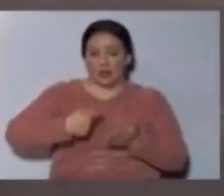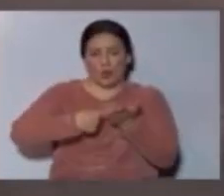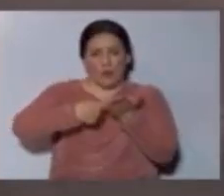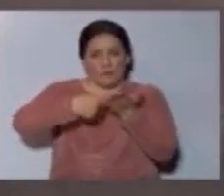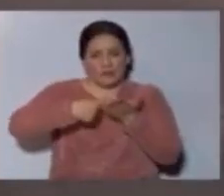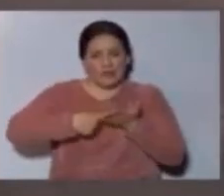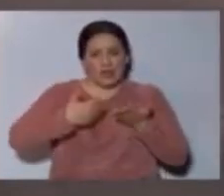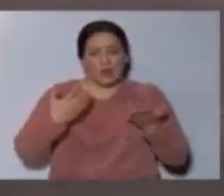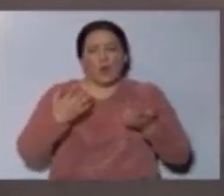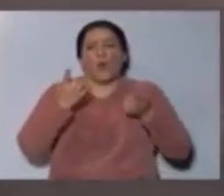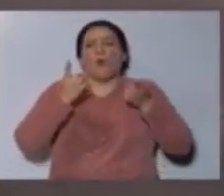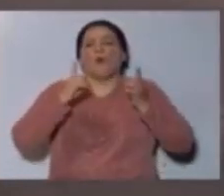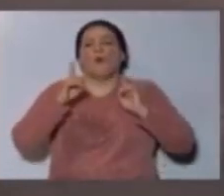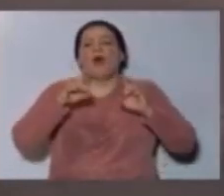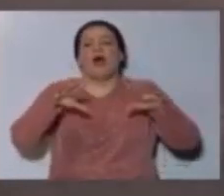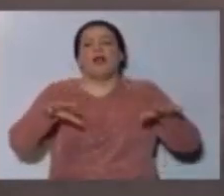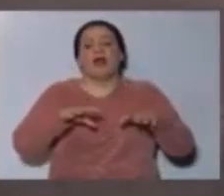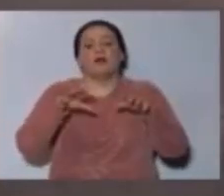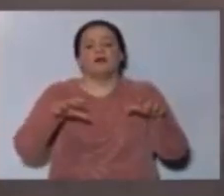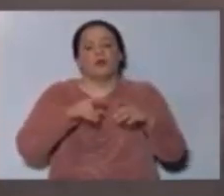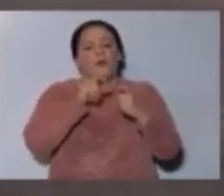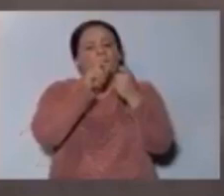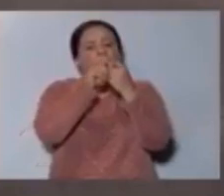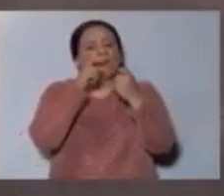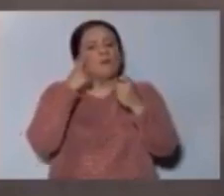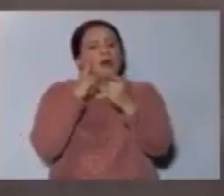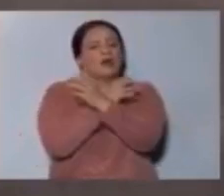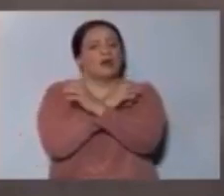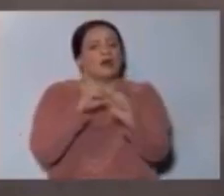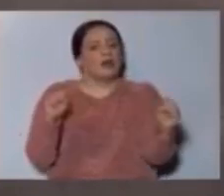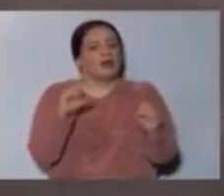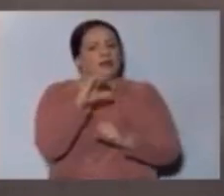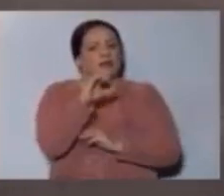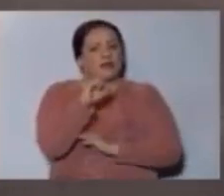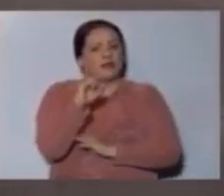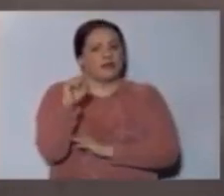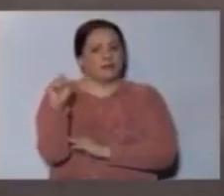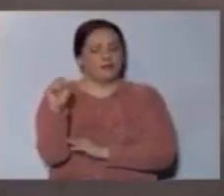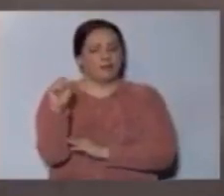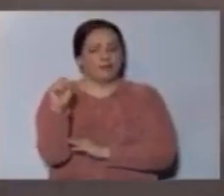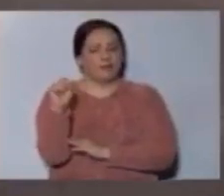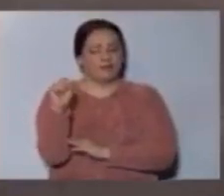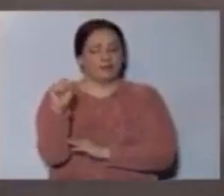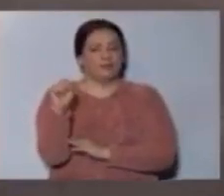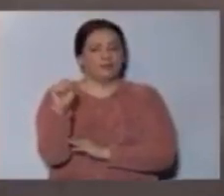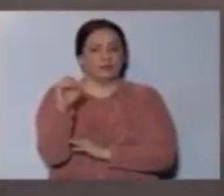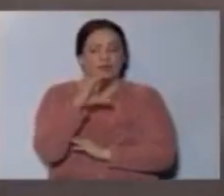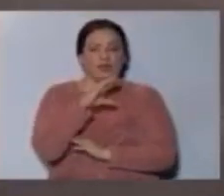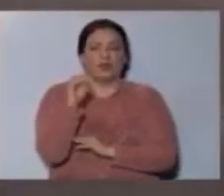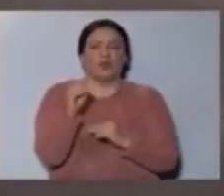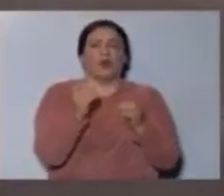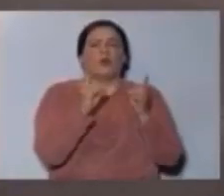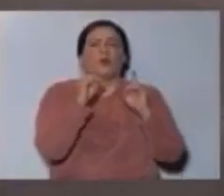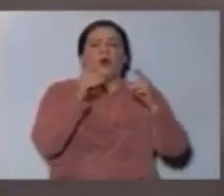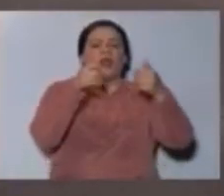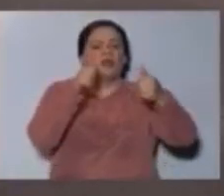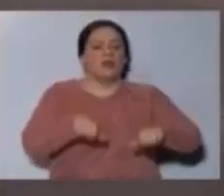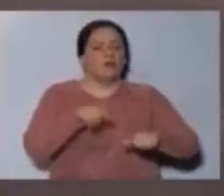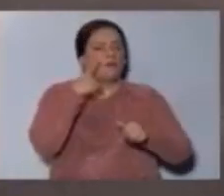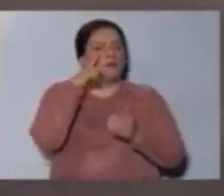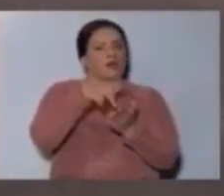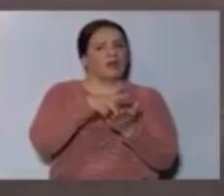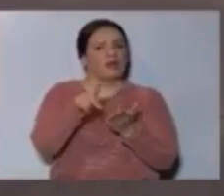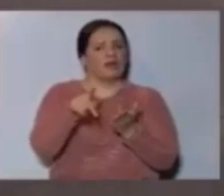es la acción puntual para rescatar la Caja Costarricense, el Seguro Social. ¿Cuál es el acuerdo para pagar